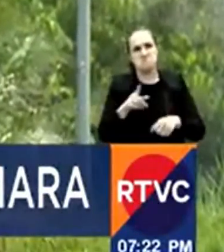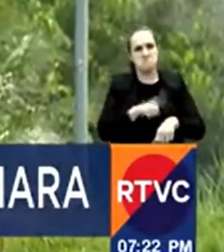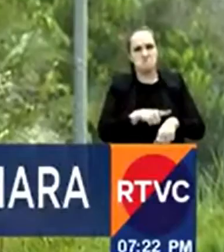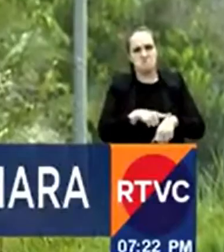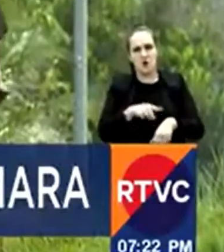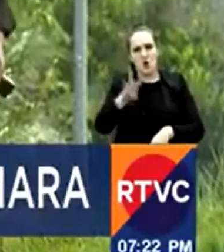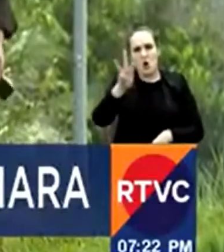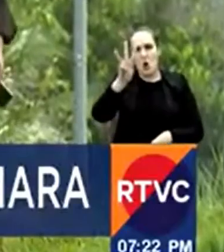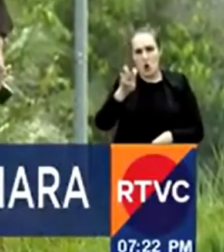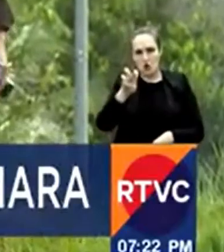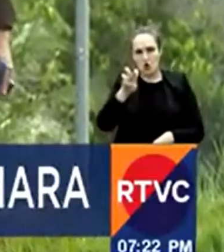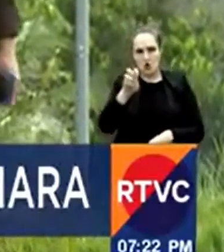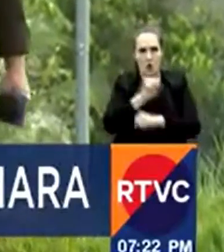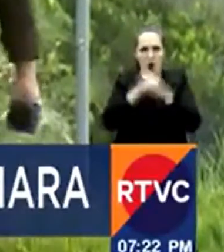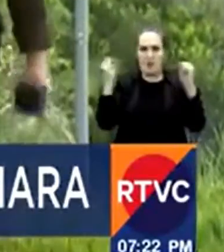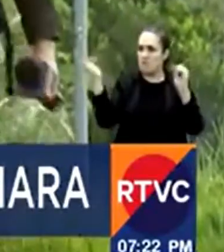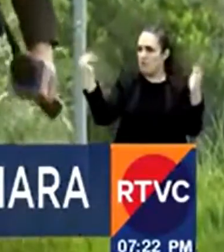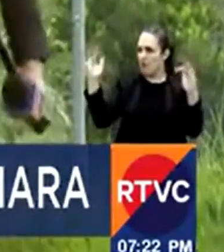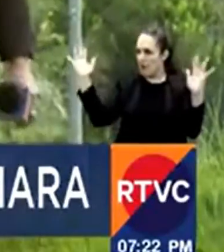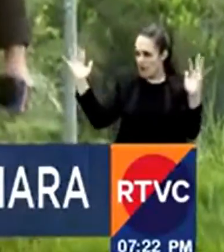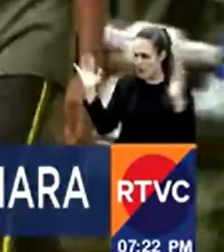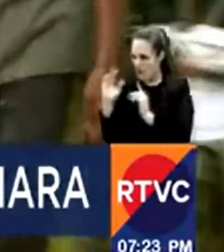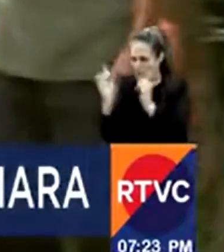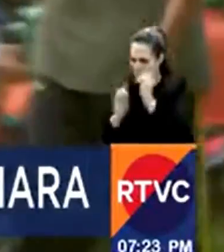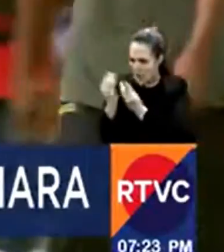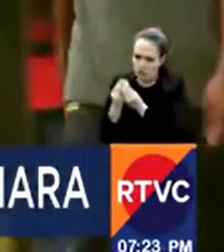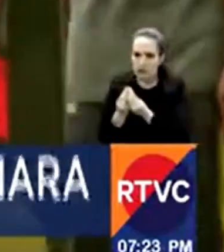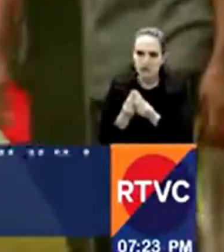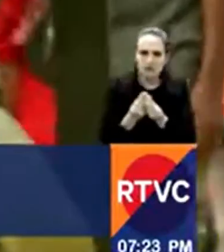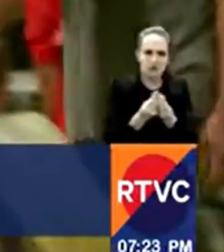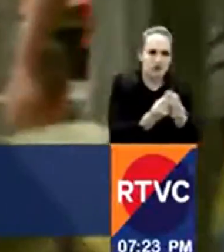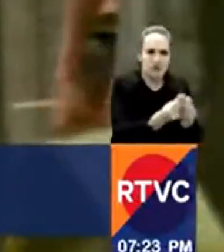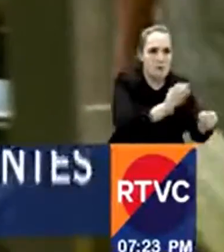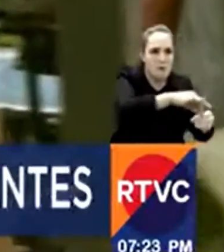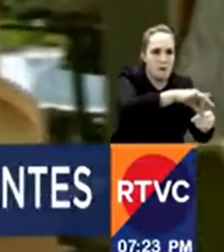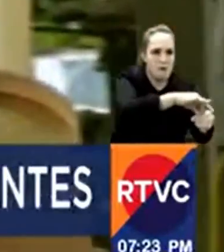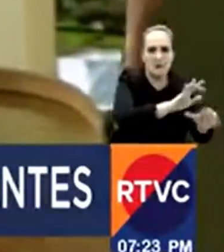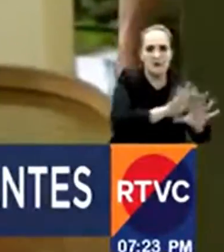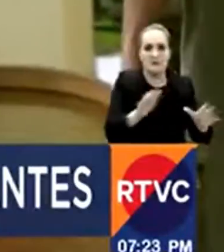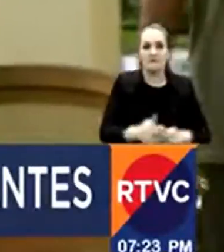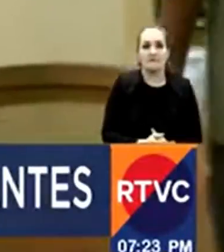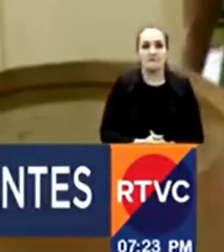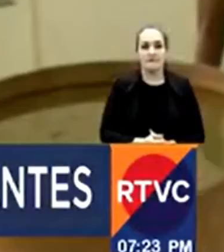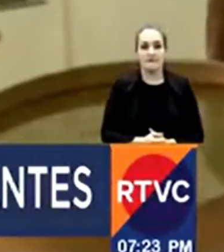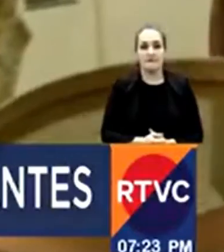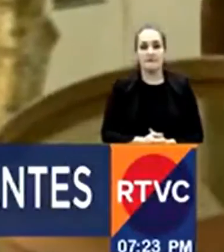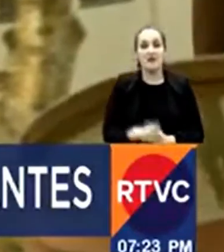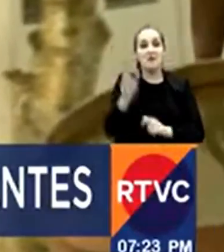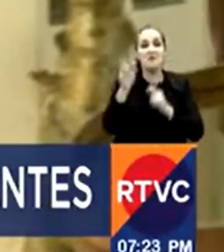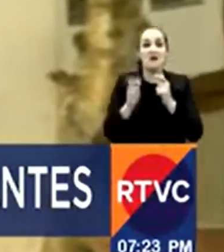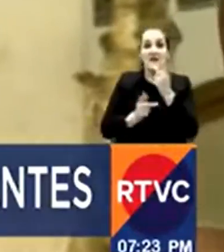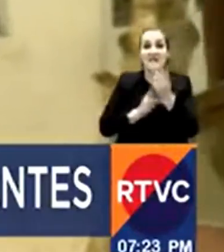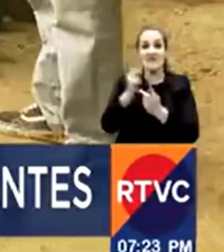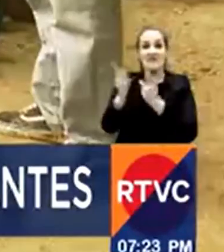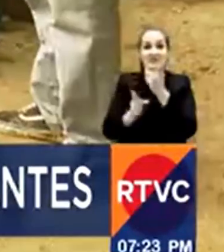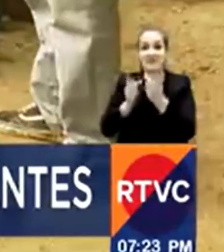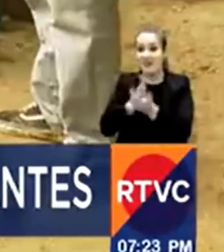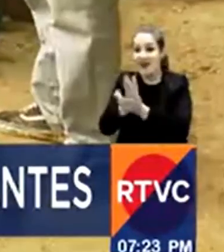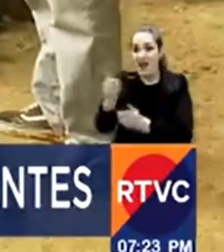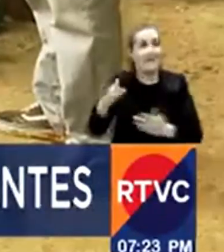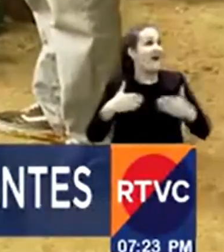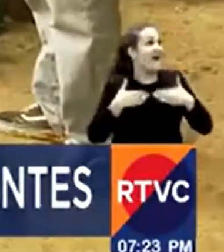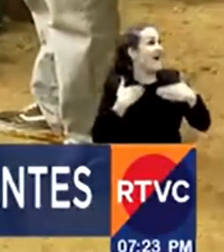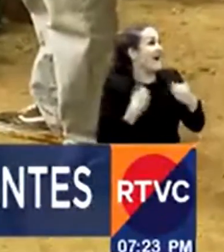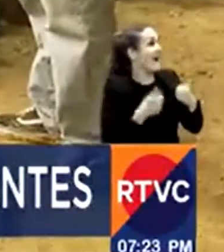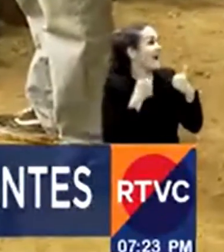salimos por la carretera a votar. Con el mismo entusiasmo con el que reciben a sus visitantes, el día de las elecciones